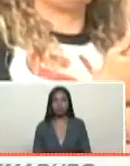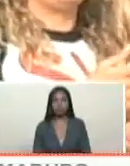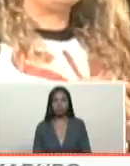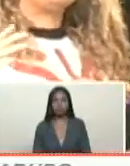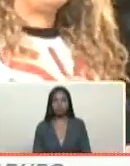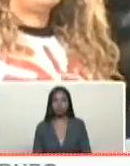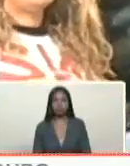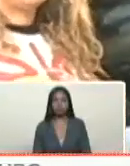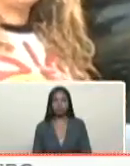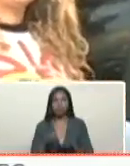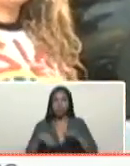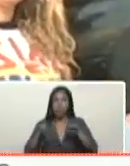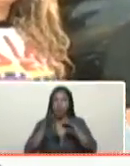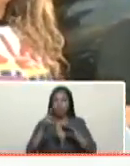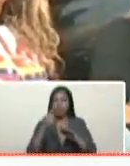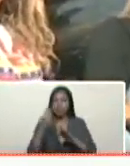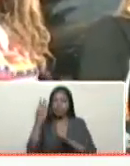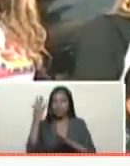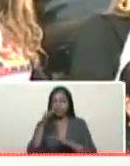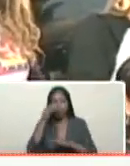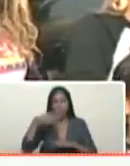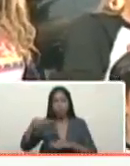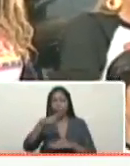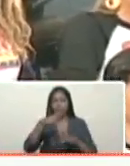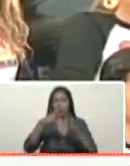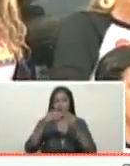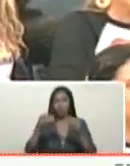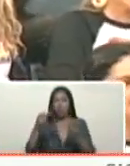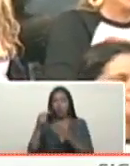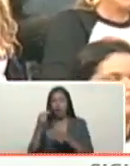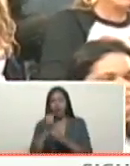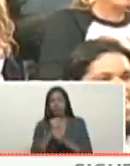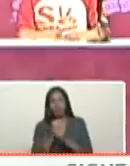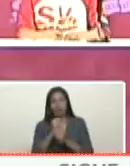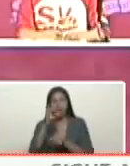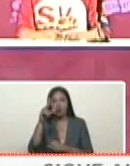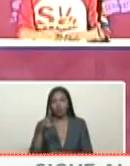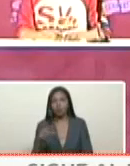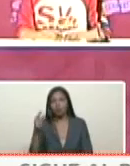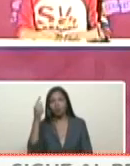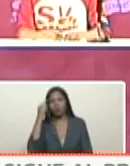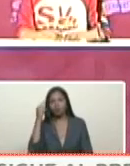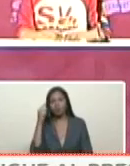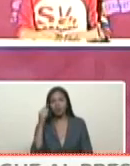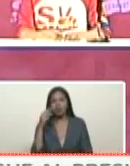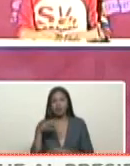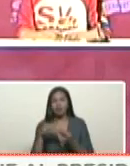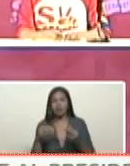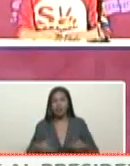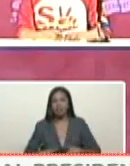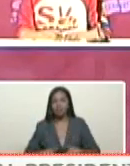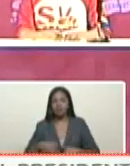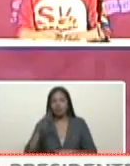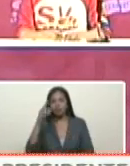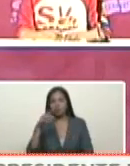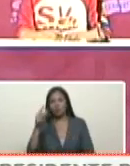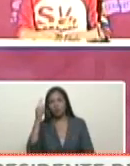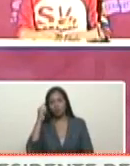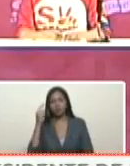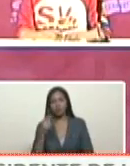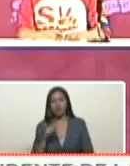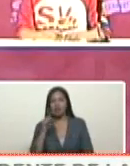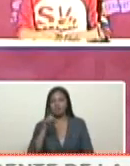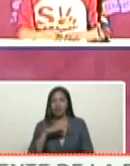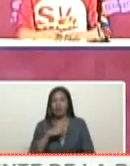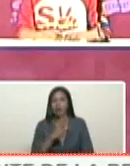Igual debe saber nuestro pueblo toda la labor social que se hace diariamente, el esfuerzo diario. Mientras la